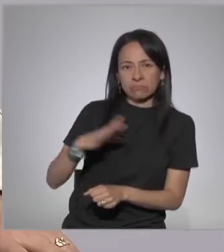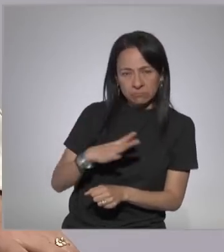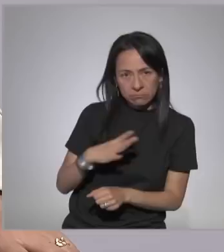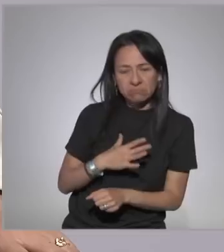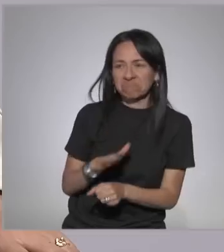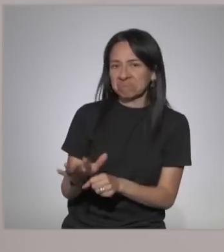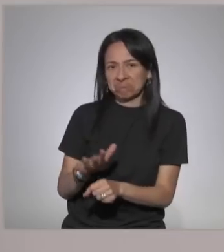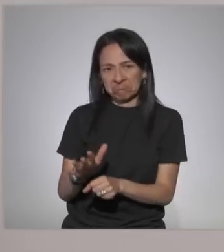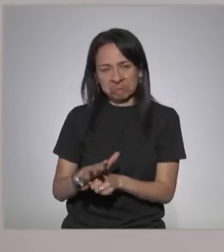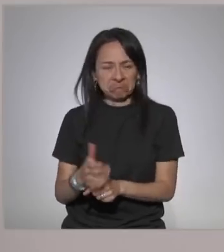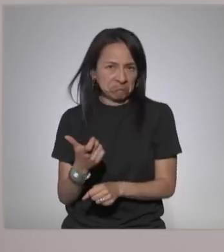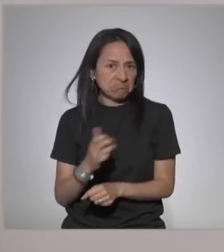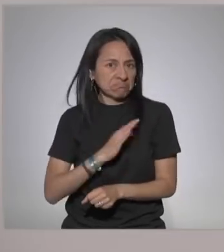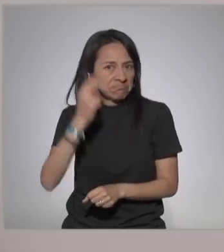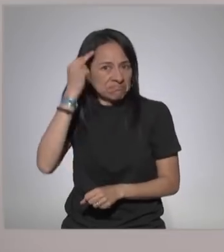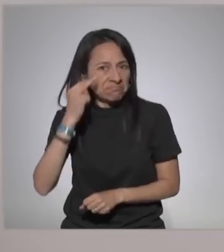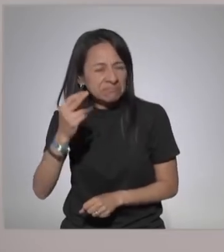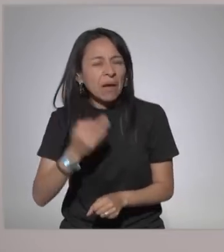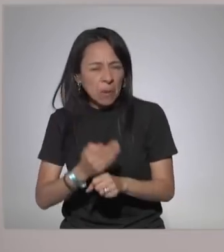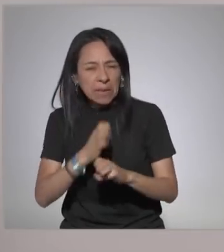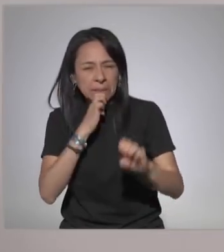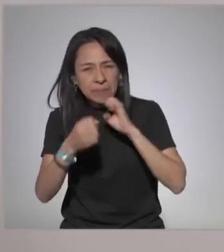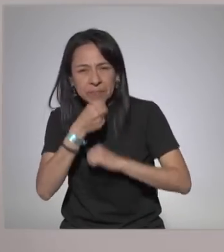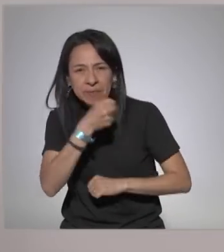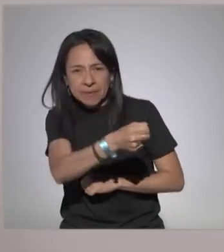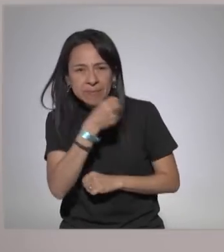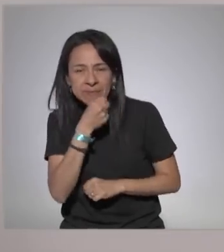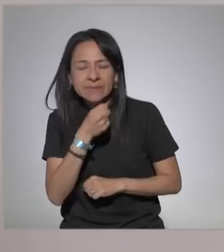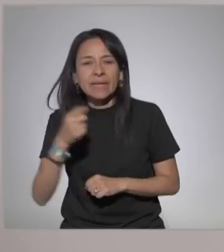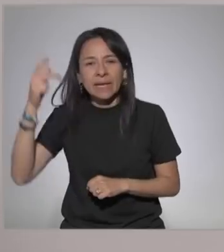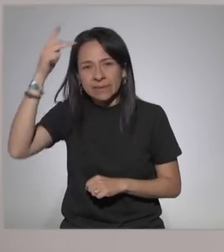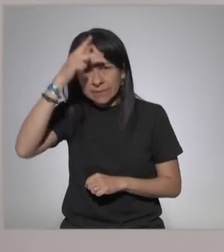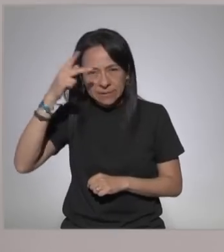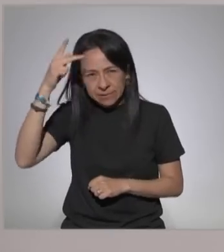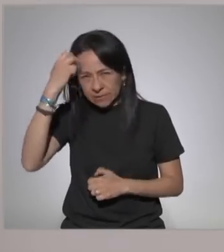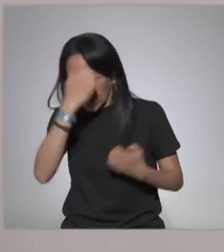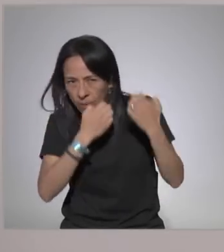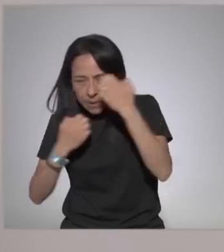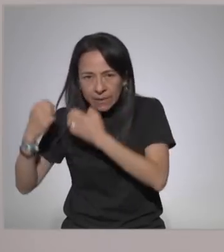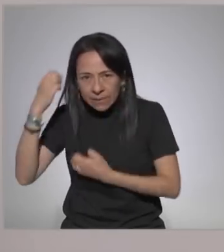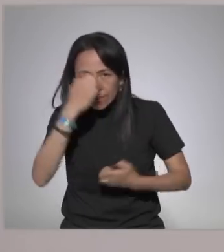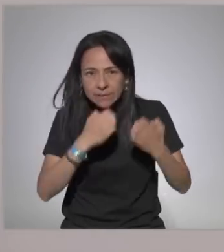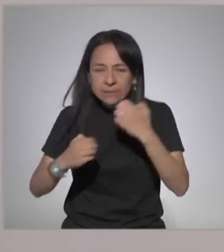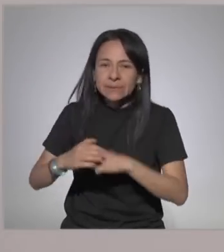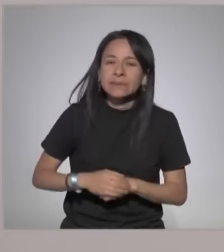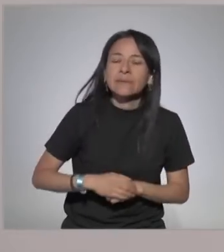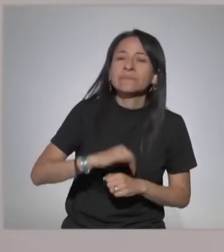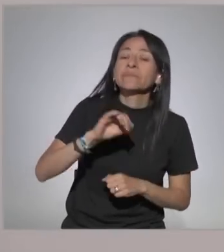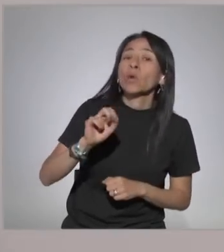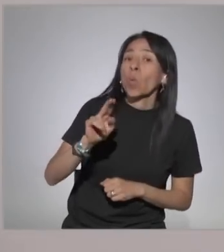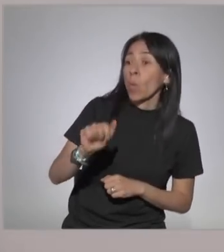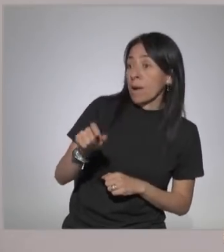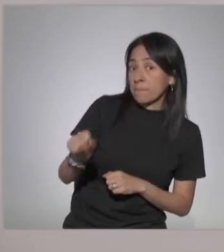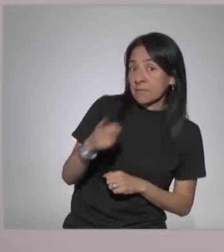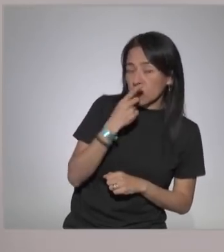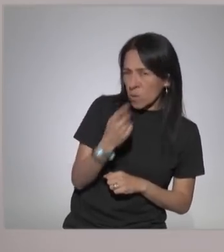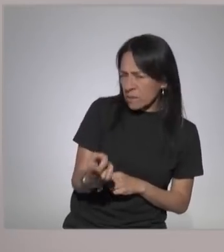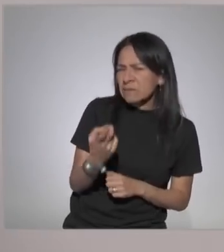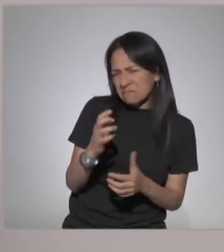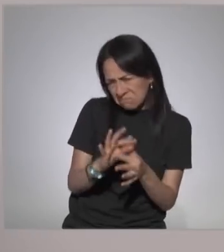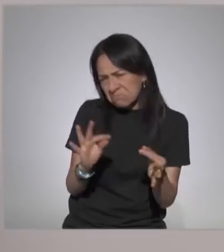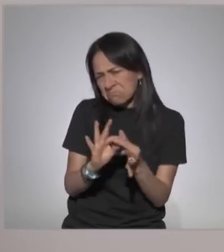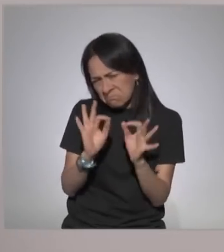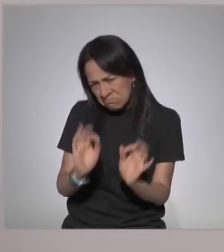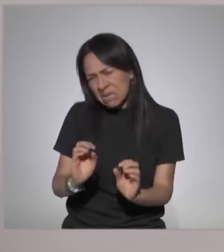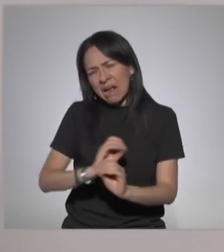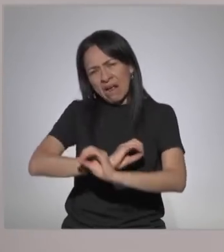cosas como viajar. Vamos a ver la entrevista que le realizamos al psicoanalista Juan Manuel Martínez Penagos, que justamente nos habla de cómo son los cambios